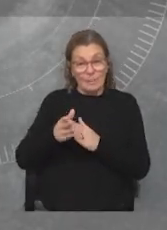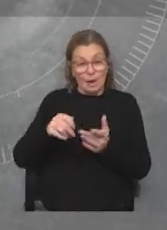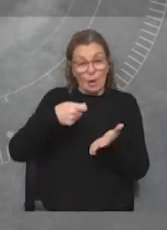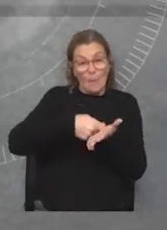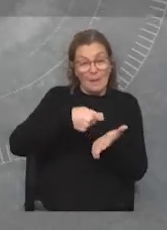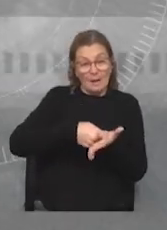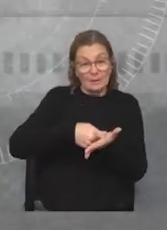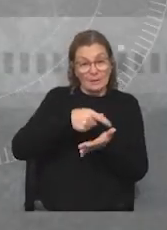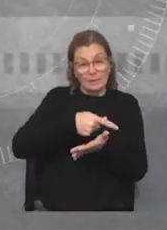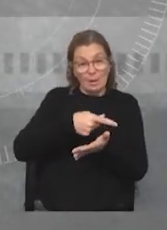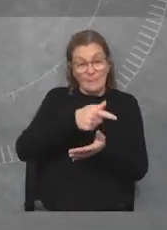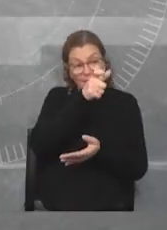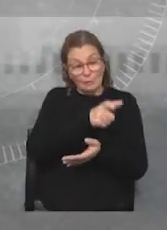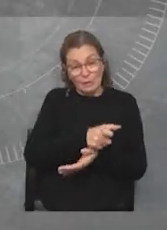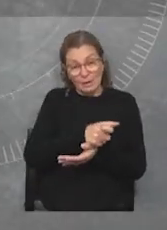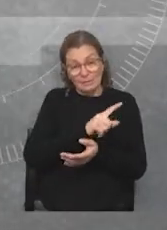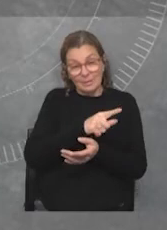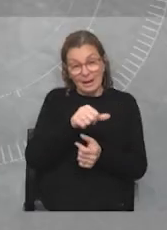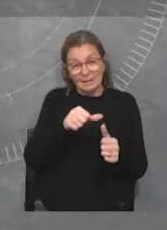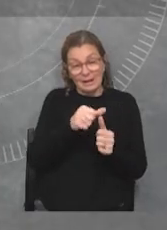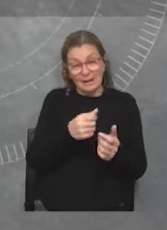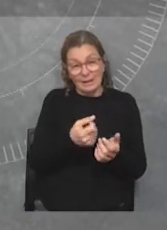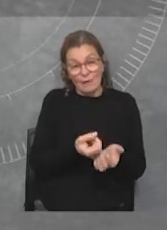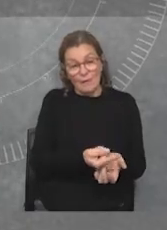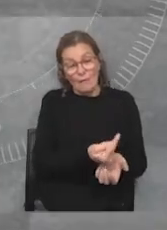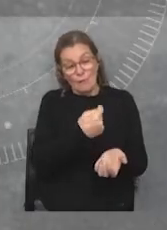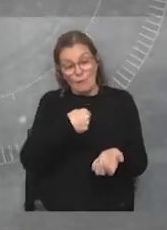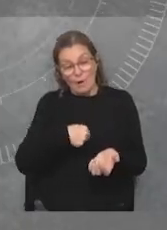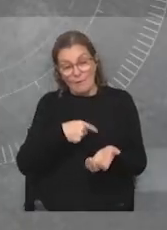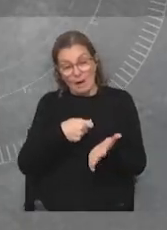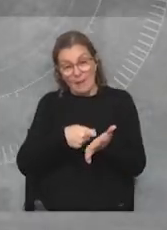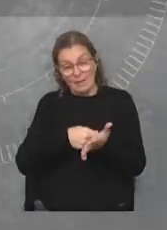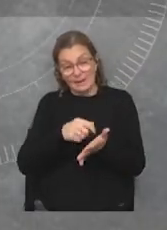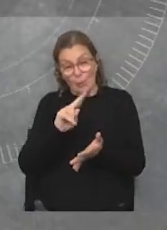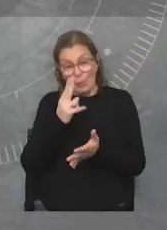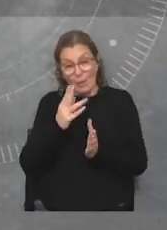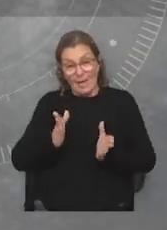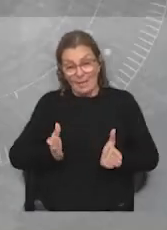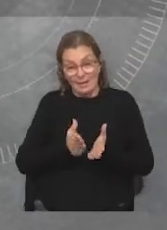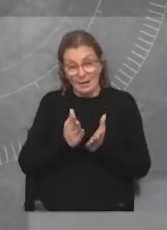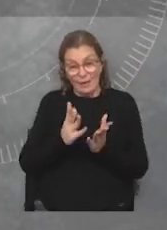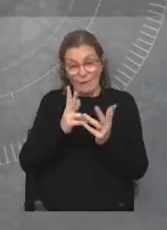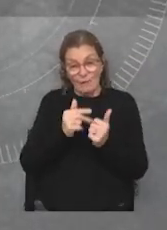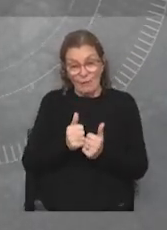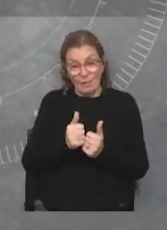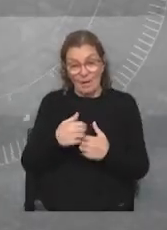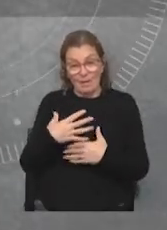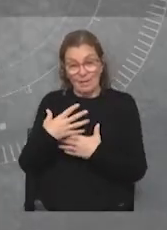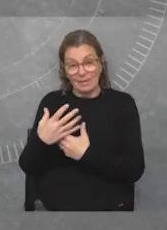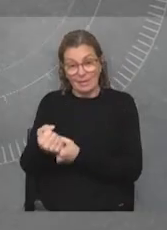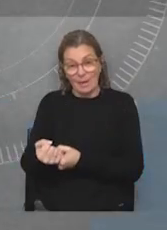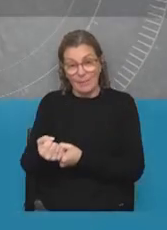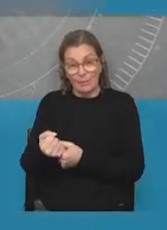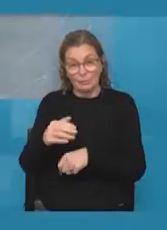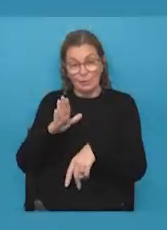proveedores esos mismos proveedores hacían que la plata regresara a Uruguay adelante en formato de esporo